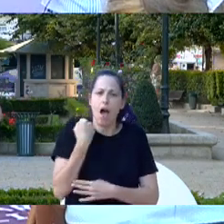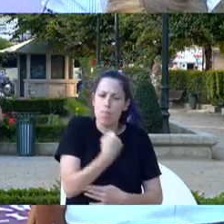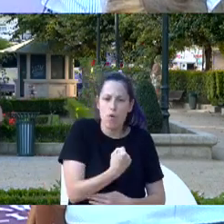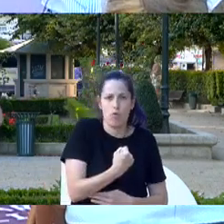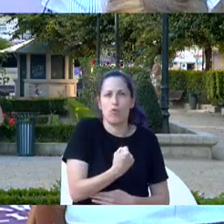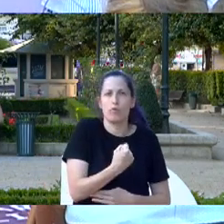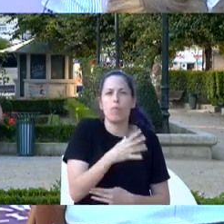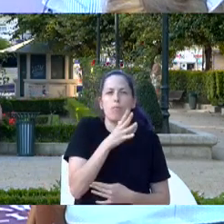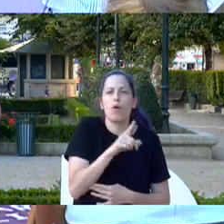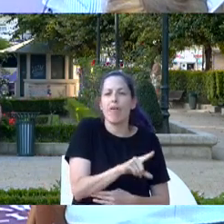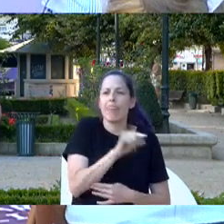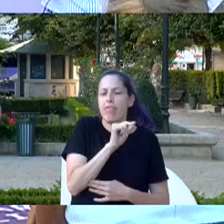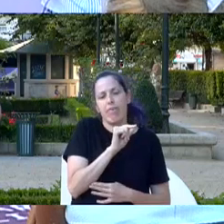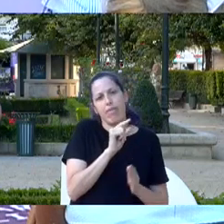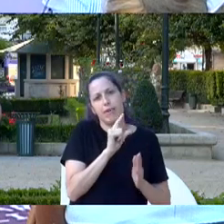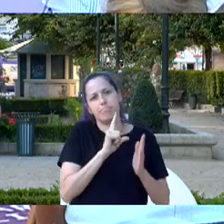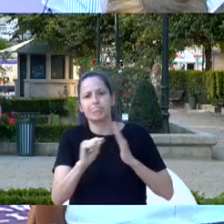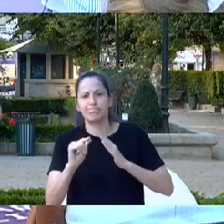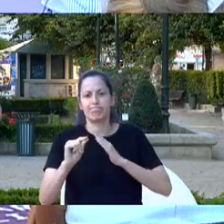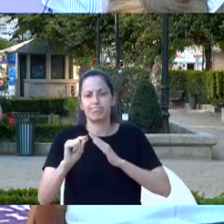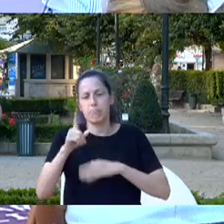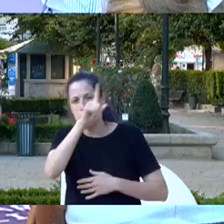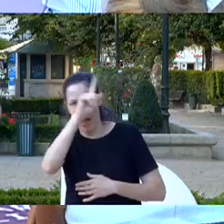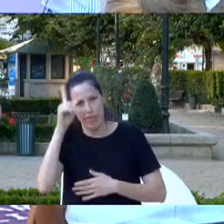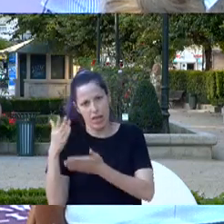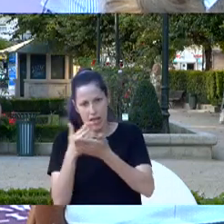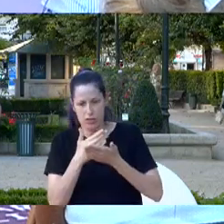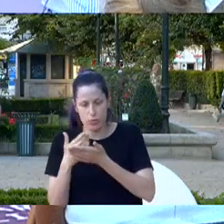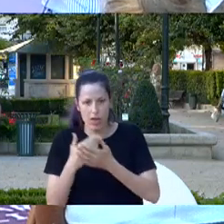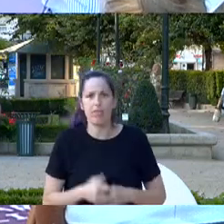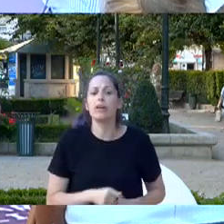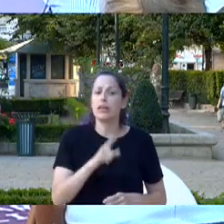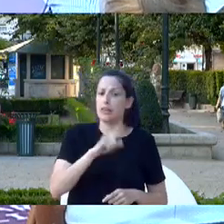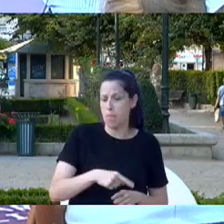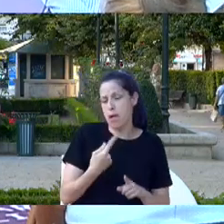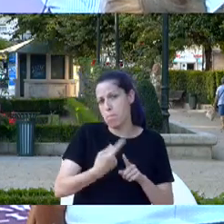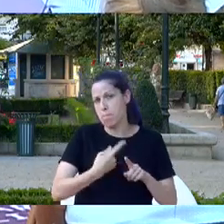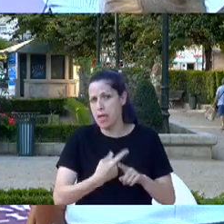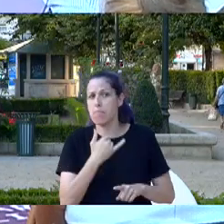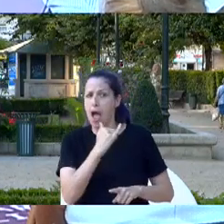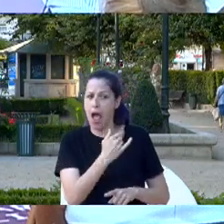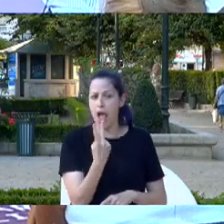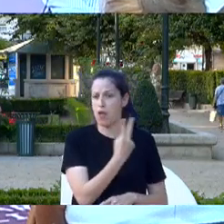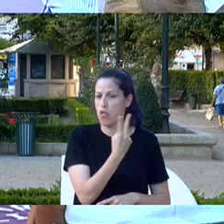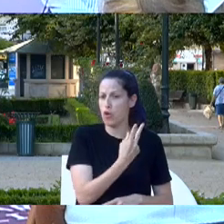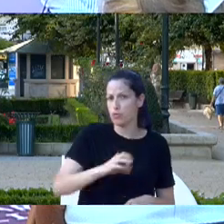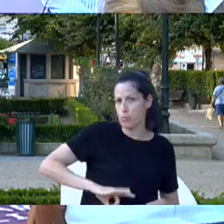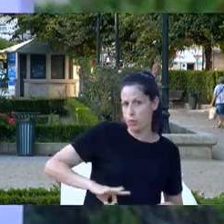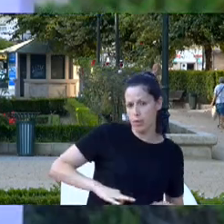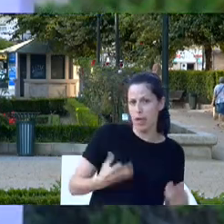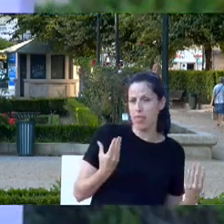Madrid. Cer, dentro do que cabe, ela xa tiña tamén algunha curmá que estudiaba con ela en Pontevedra na